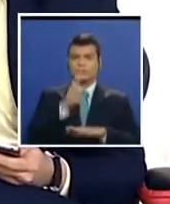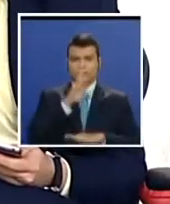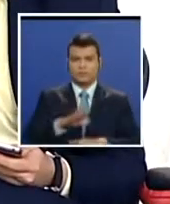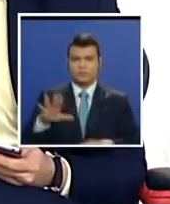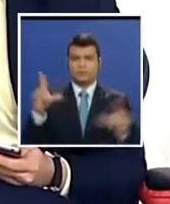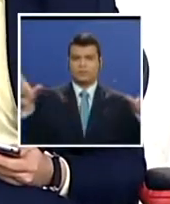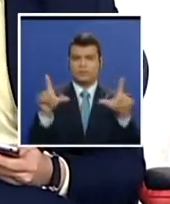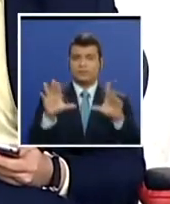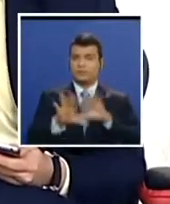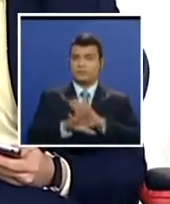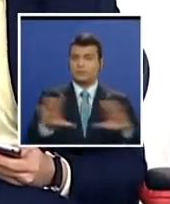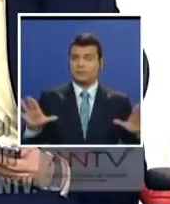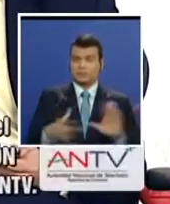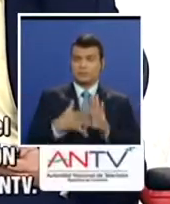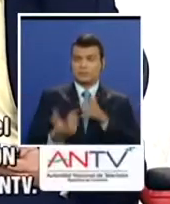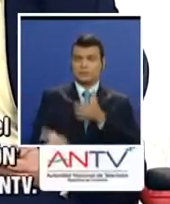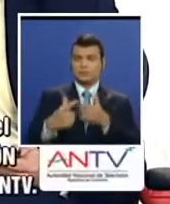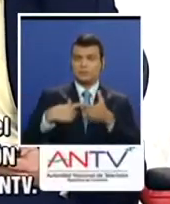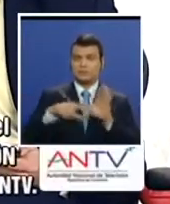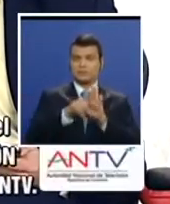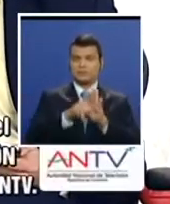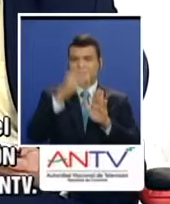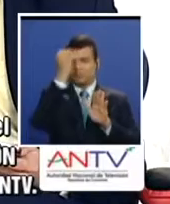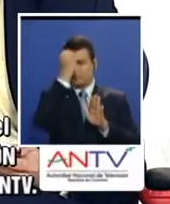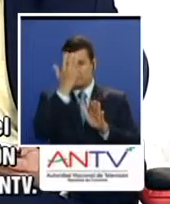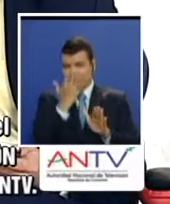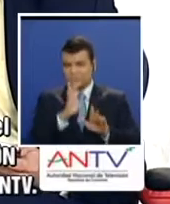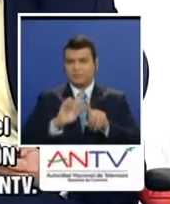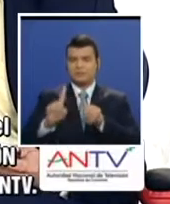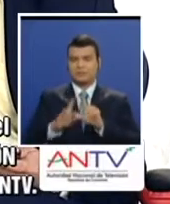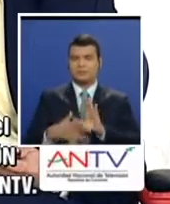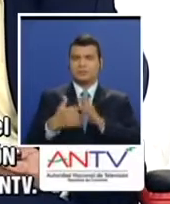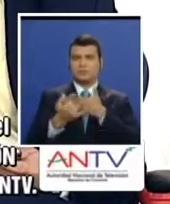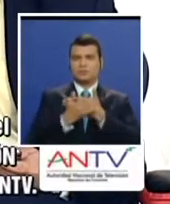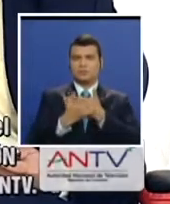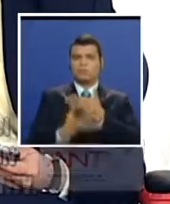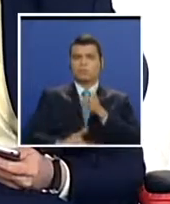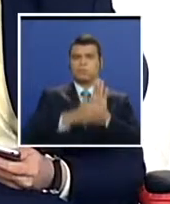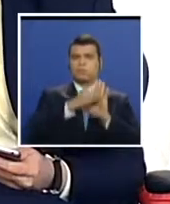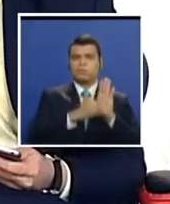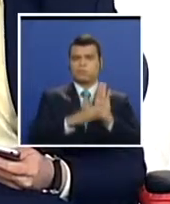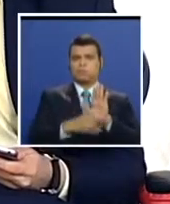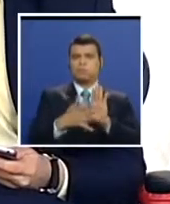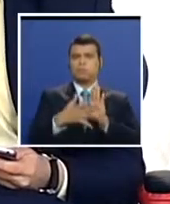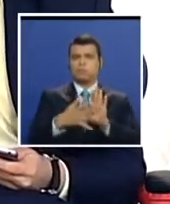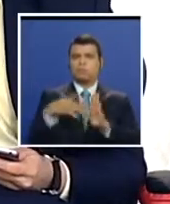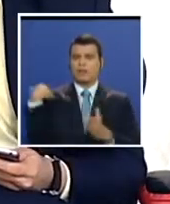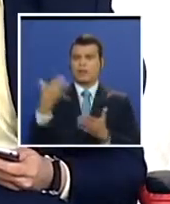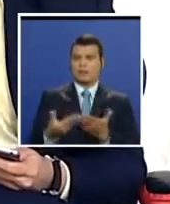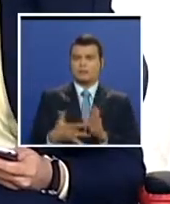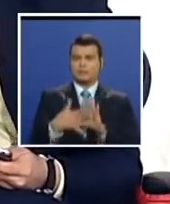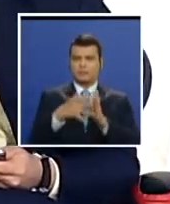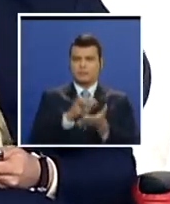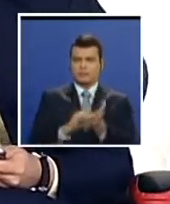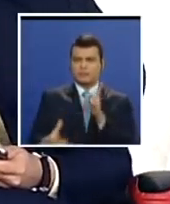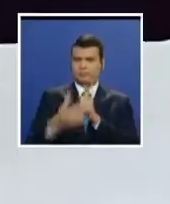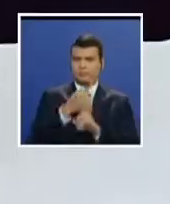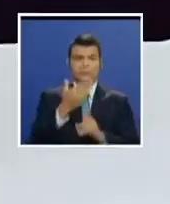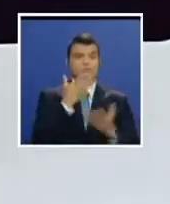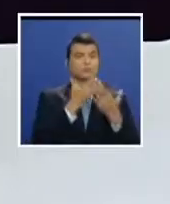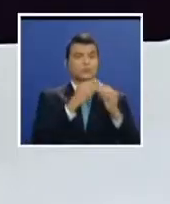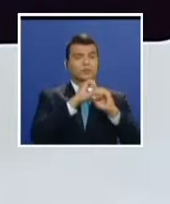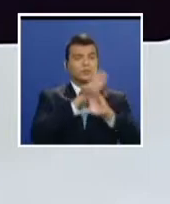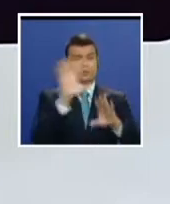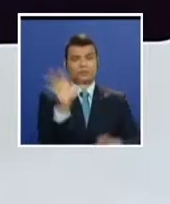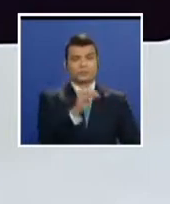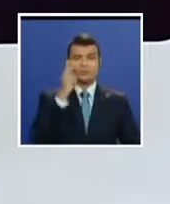de televisión y nos puede seguir en las redes sociales en nuestro canal de youtube todos los programas que hasta el momento hemos emitido ahí los encuentra que tengan todos